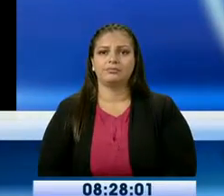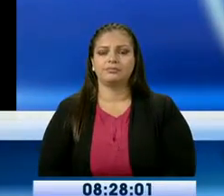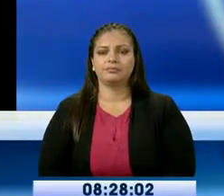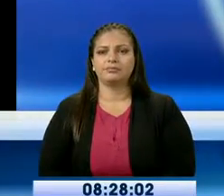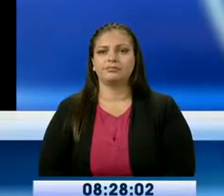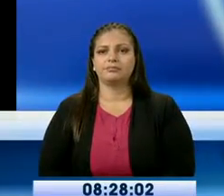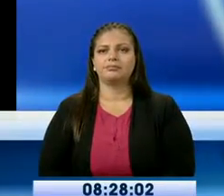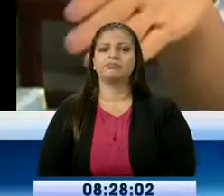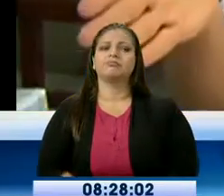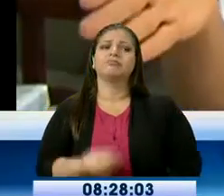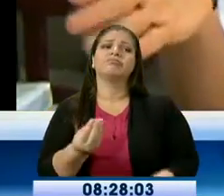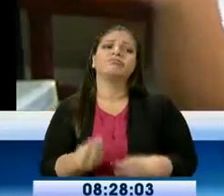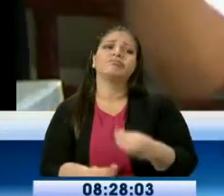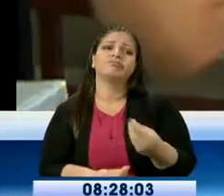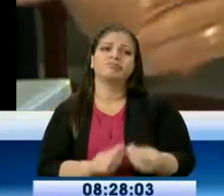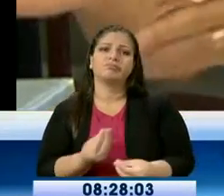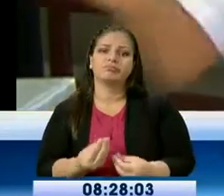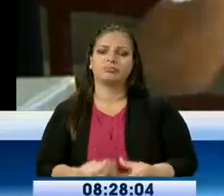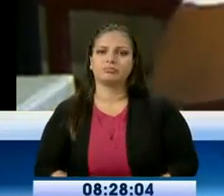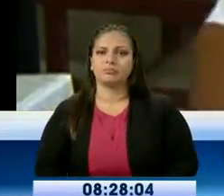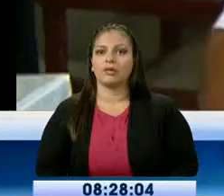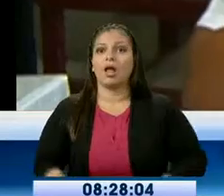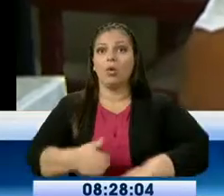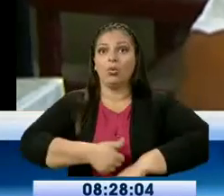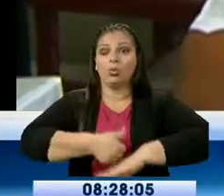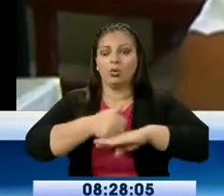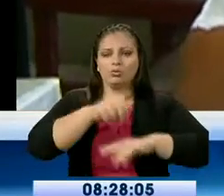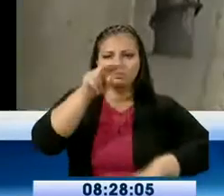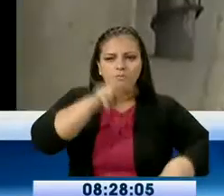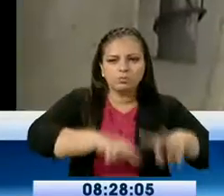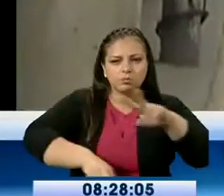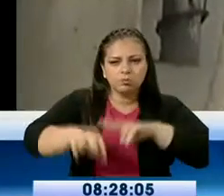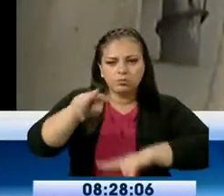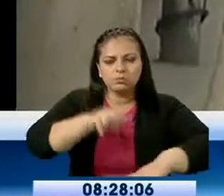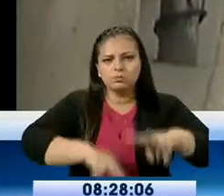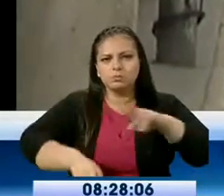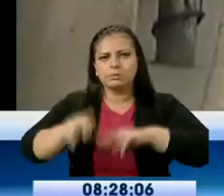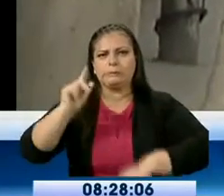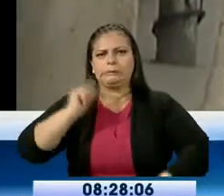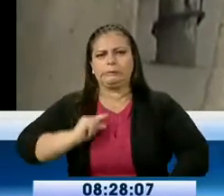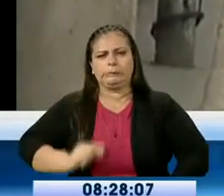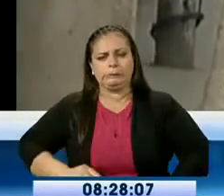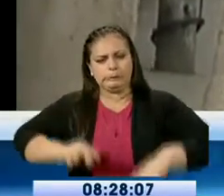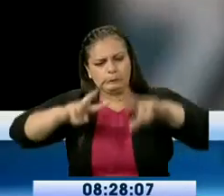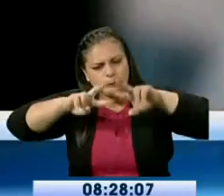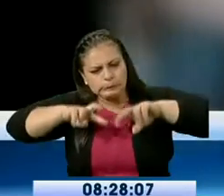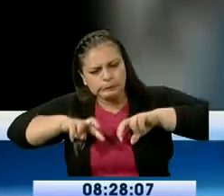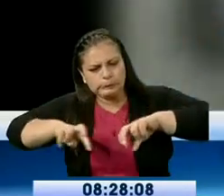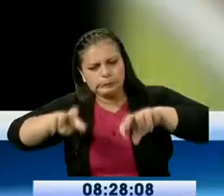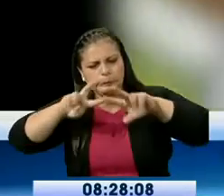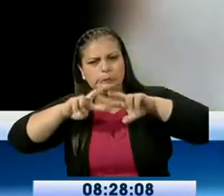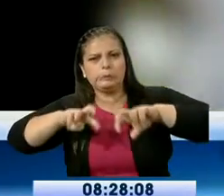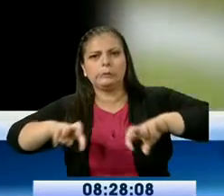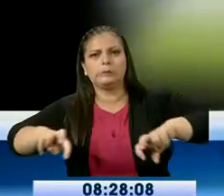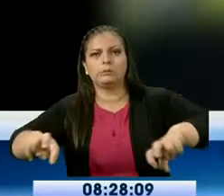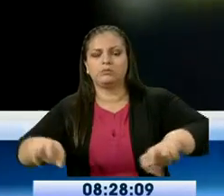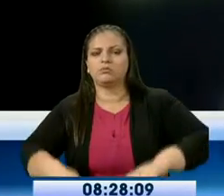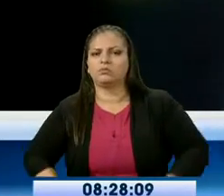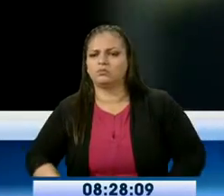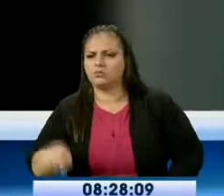podemos hacer plata? En todo caso, están a la espera del informe para determinar el desenlace de este pleito y ejecutar una